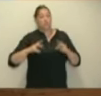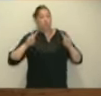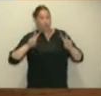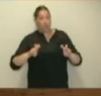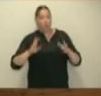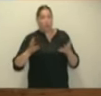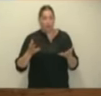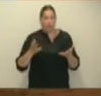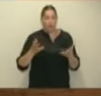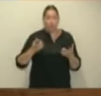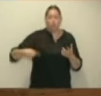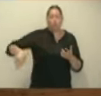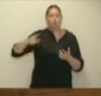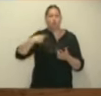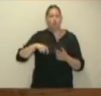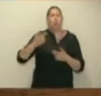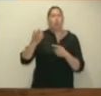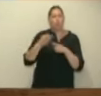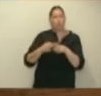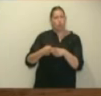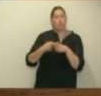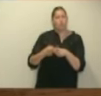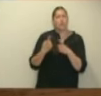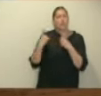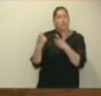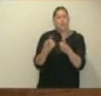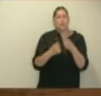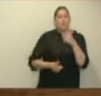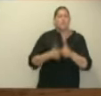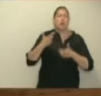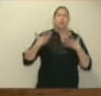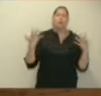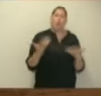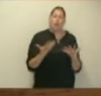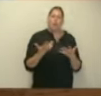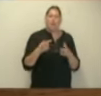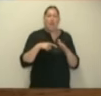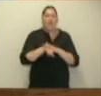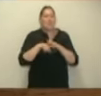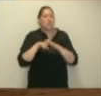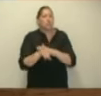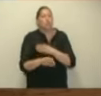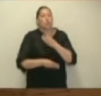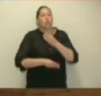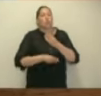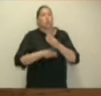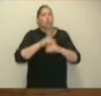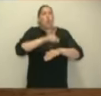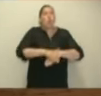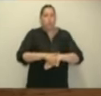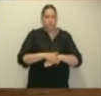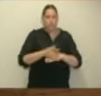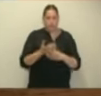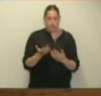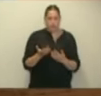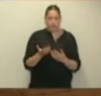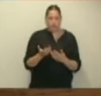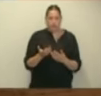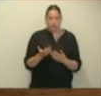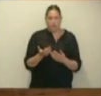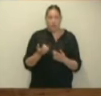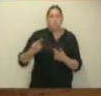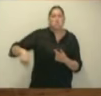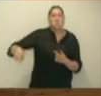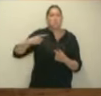presentes compartimos la necesidad y la urgencia de tramitar esta reforma. Todos los grupos hemos presentado y